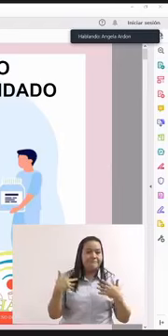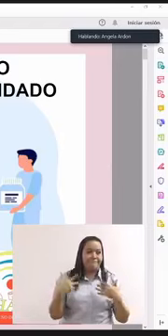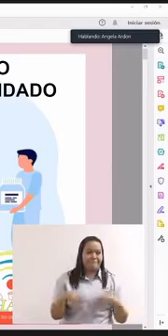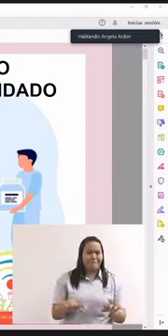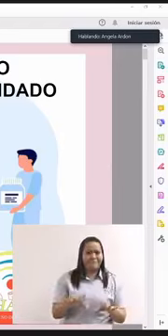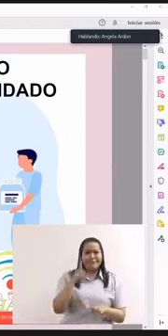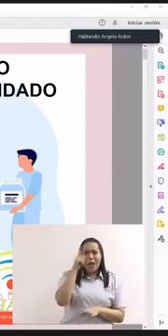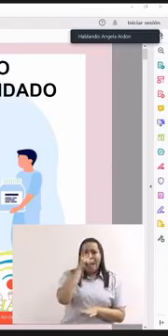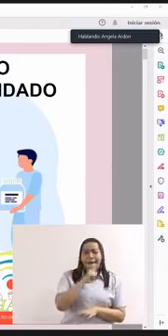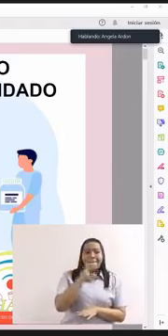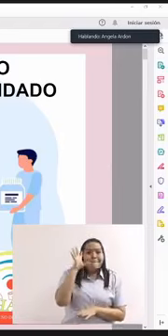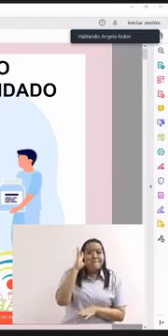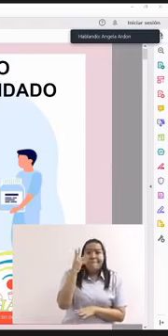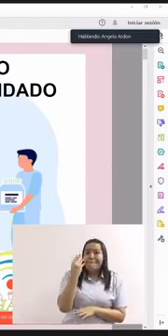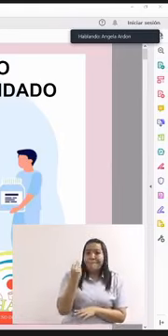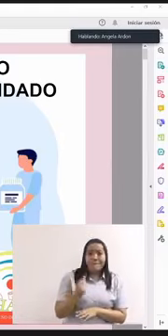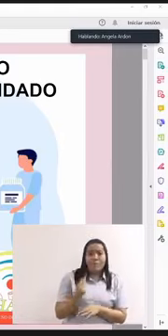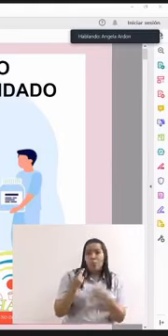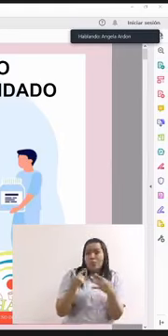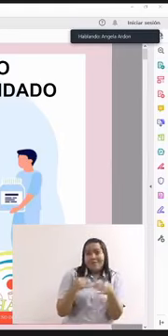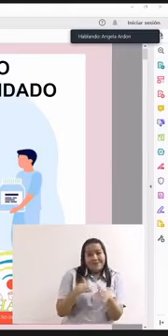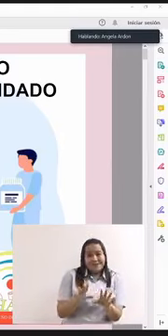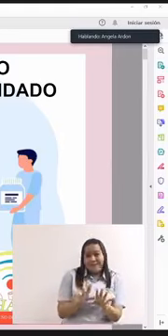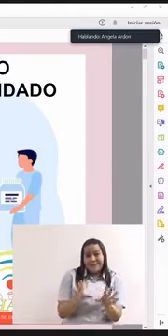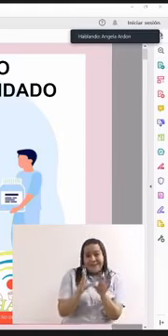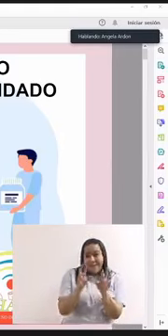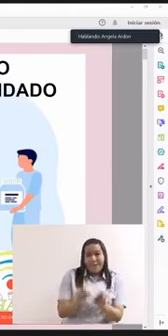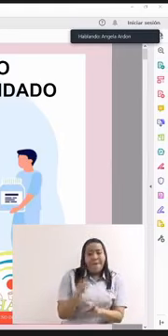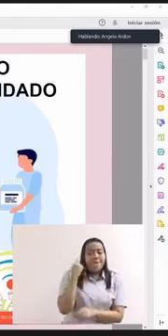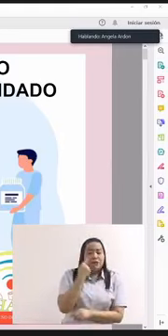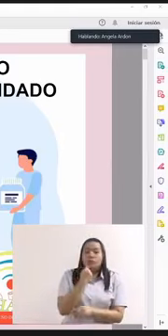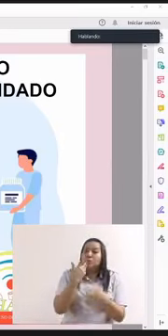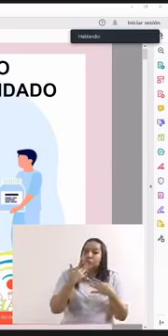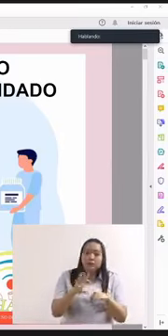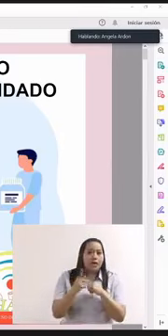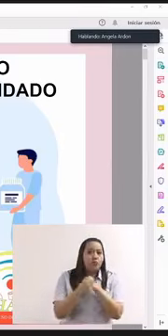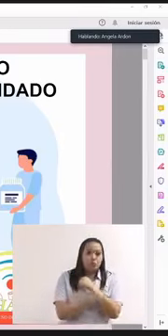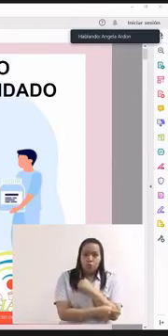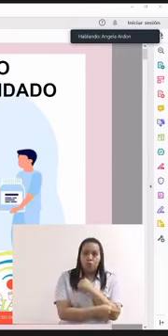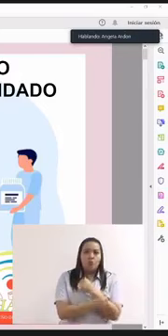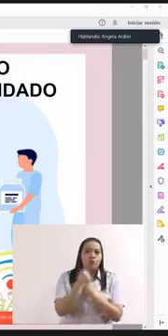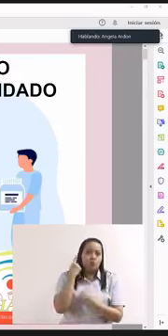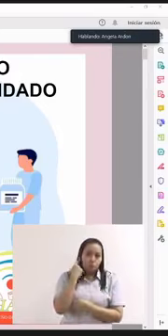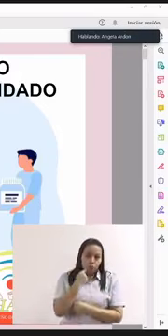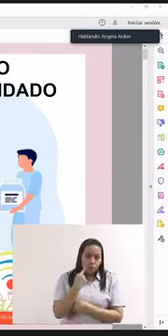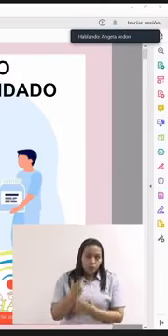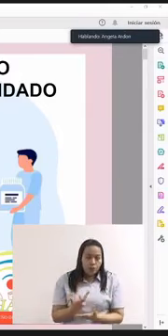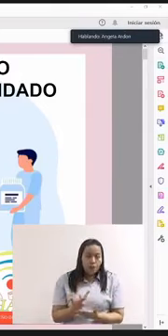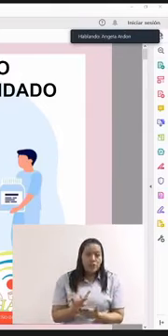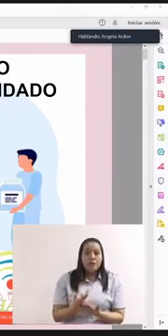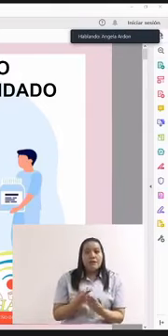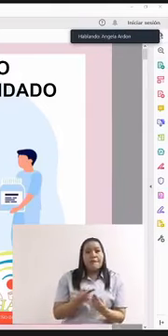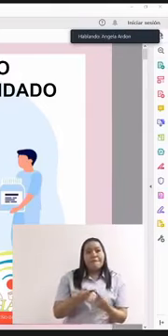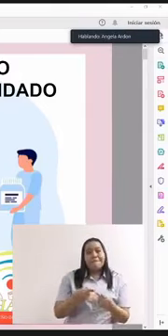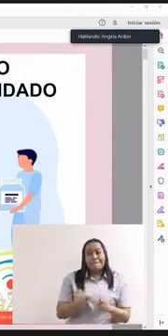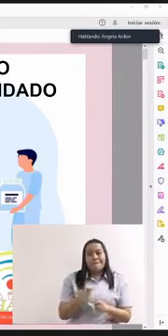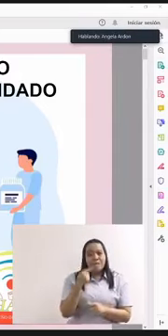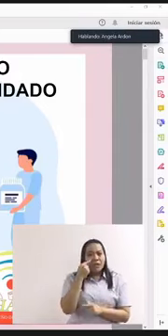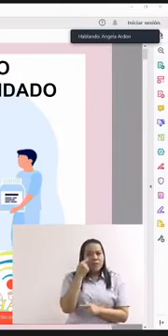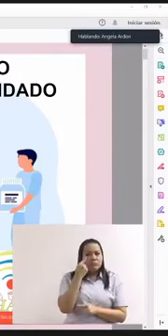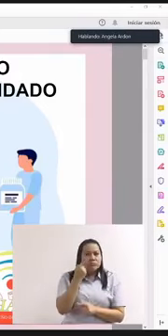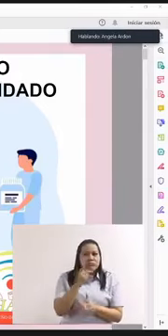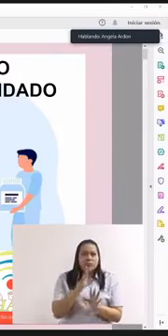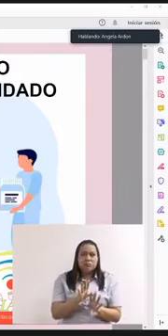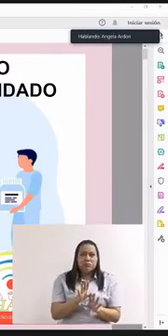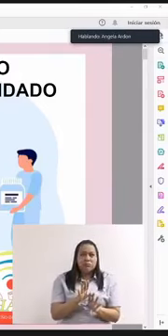Porque toda mi especialidad es ya con personas en sí, con pérdida auditiva. Y viendo lo de la, escuchando al